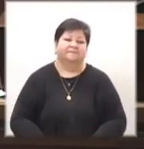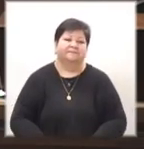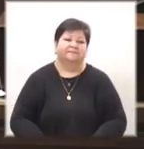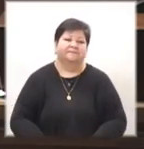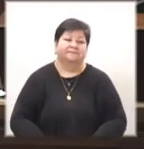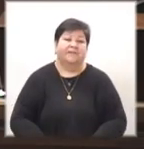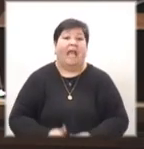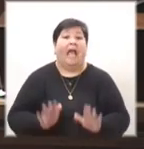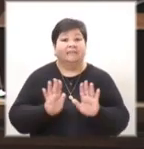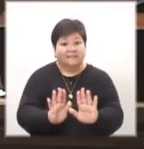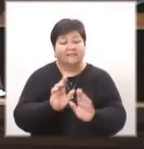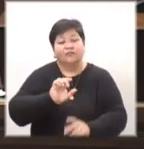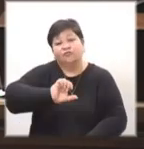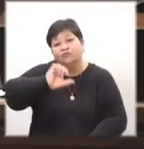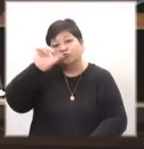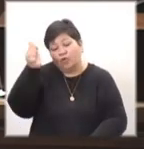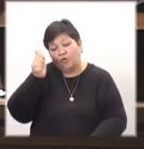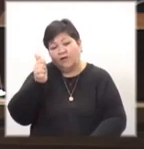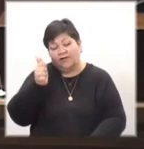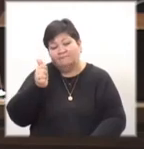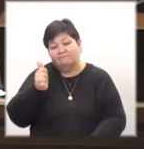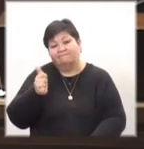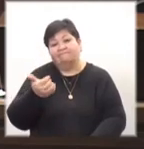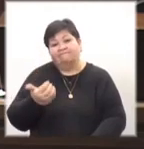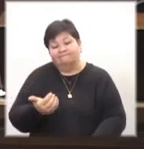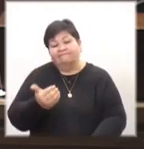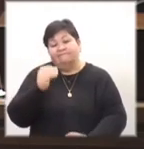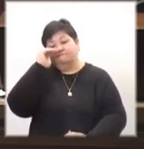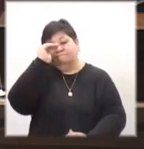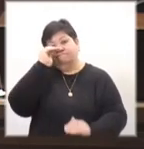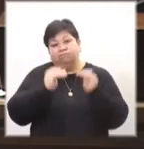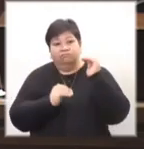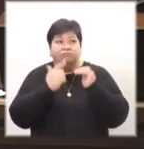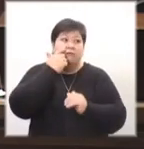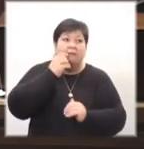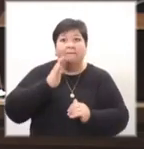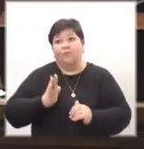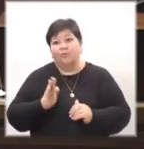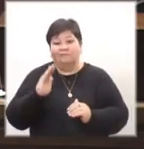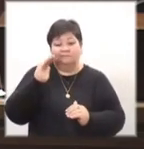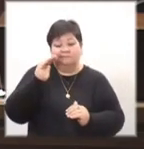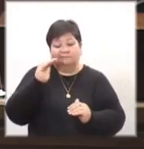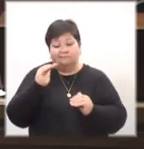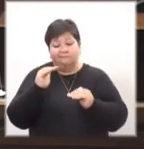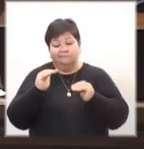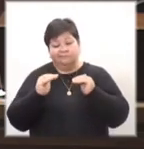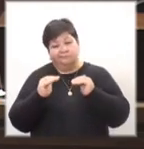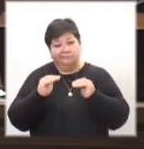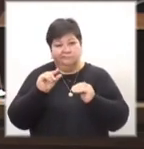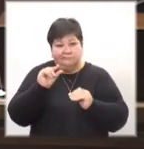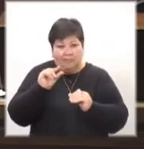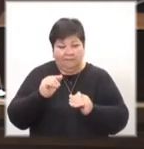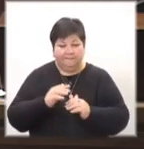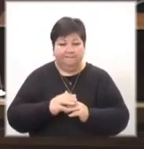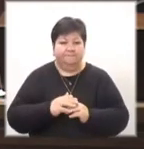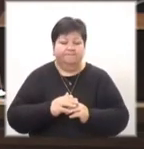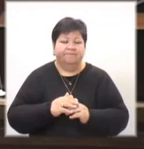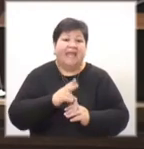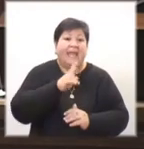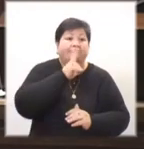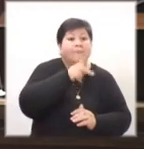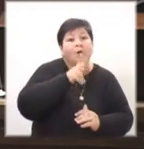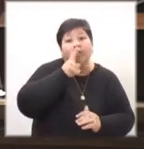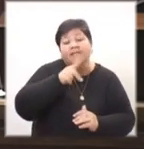logrando así reducir la brecha de género en el acceso a la jubilación. La extensión del cómputo ficto por hijo a